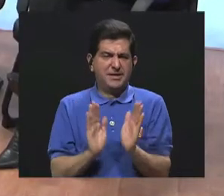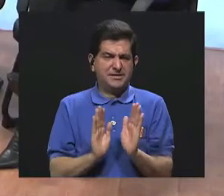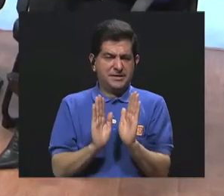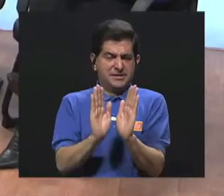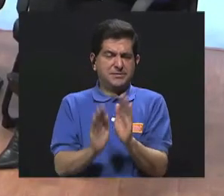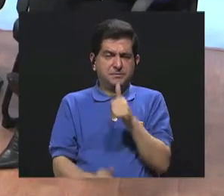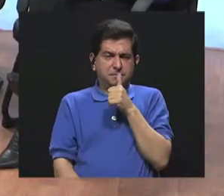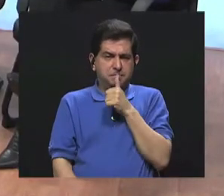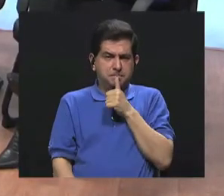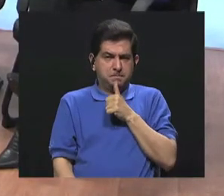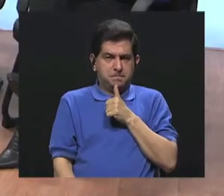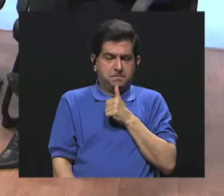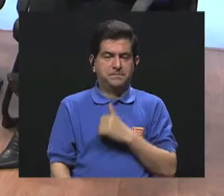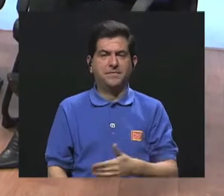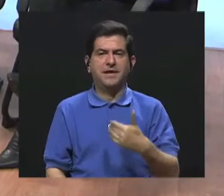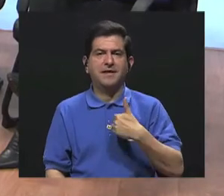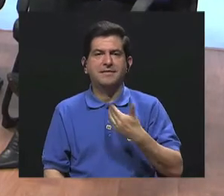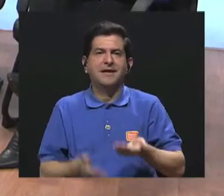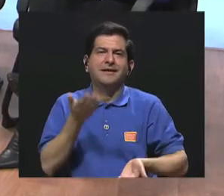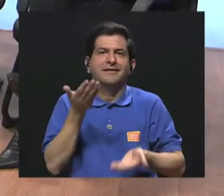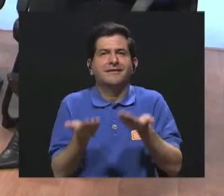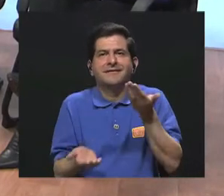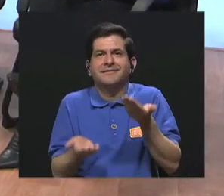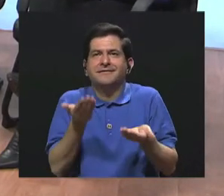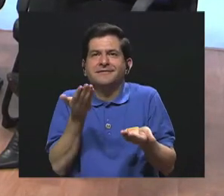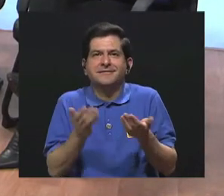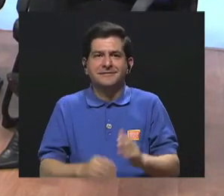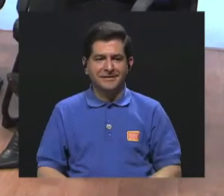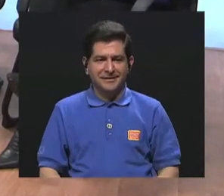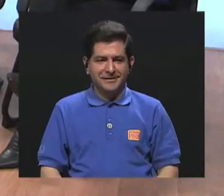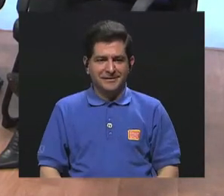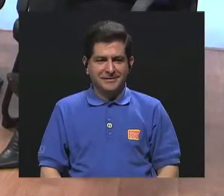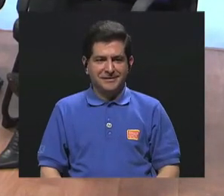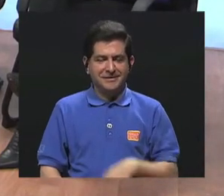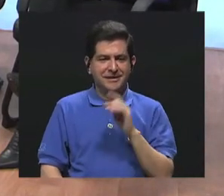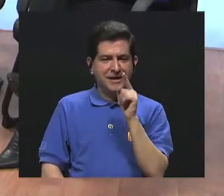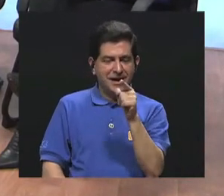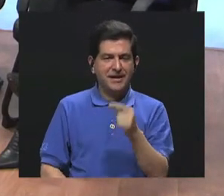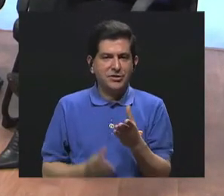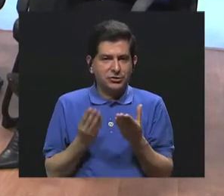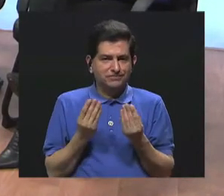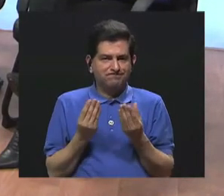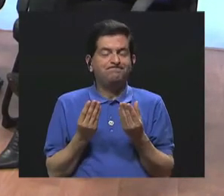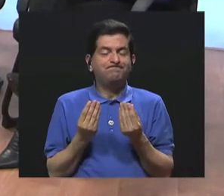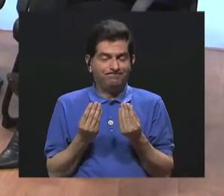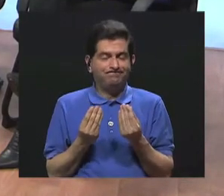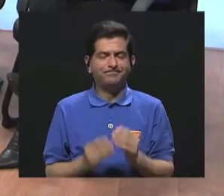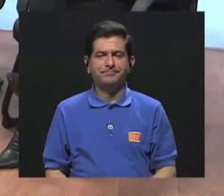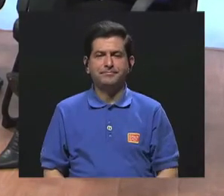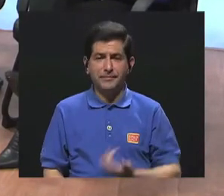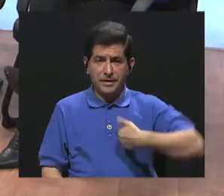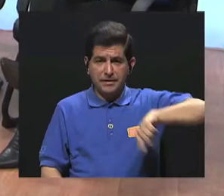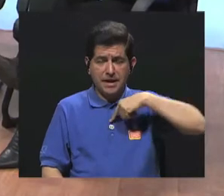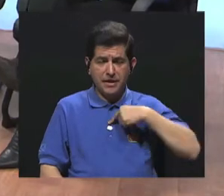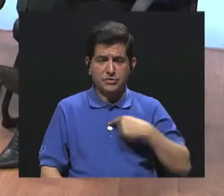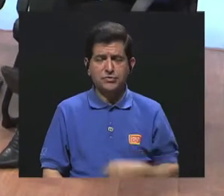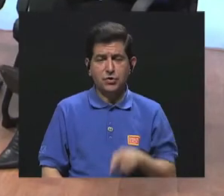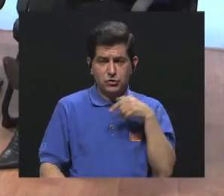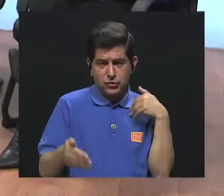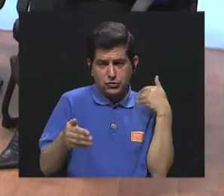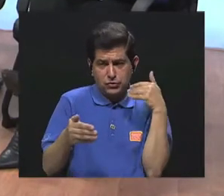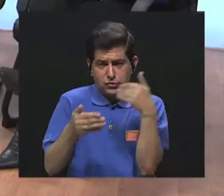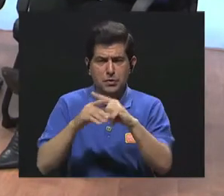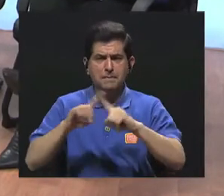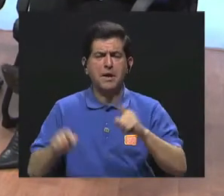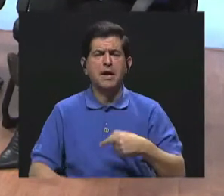reservada y tenían como cierta, o sea, tenían como cierto miedillo, realmente, uh-huh, como que nos acercáramos, pero poco a poco fue como